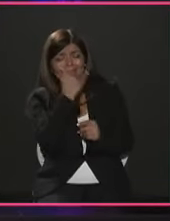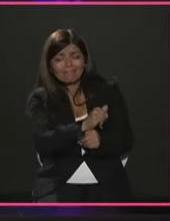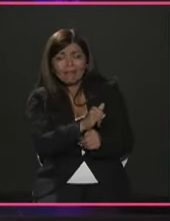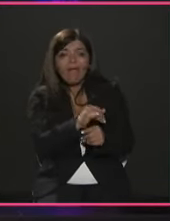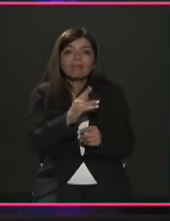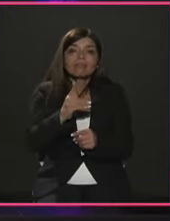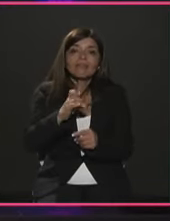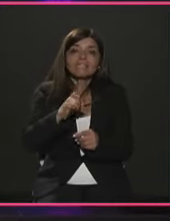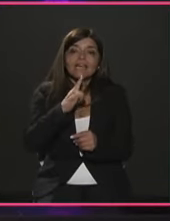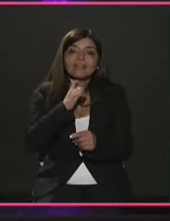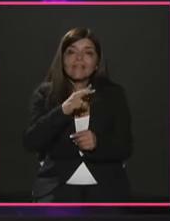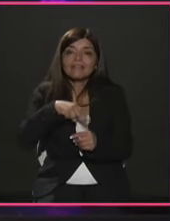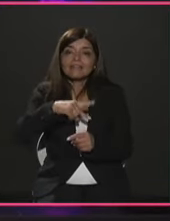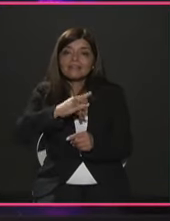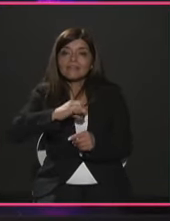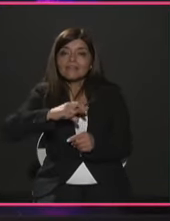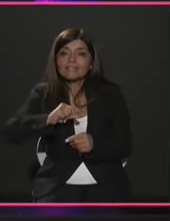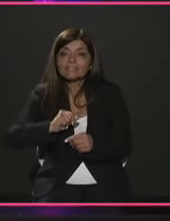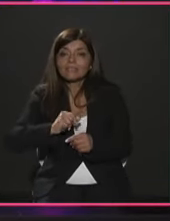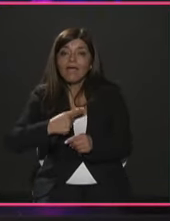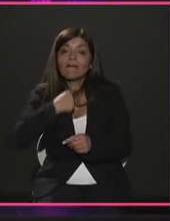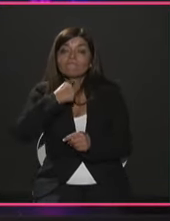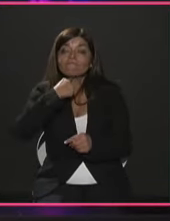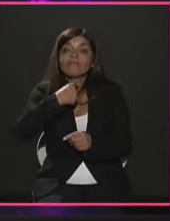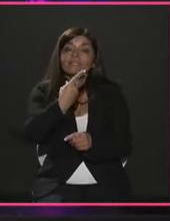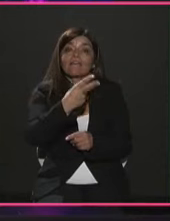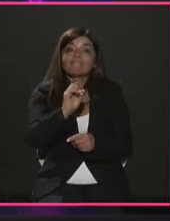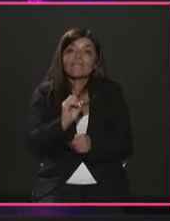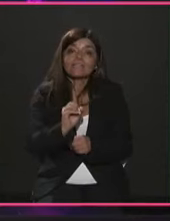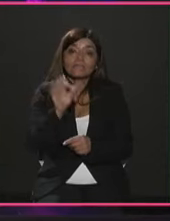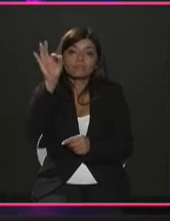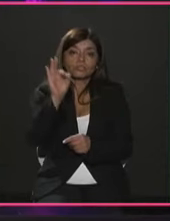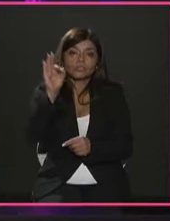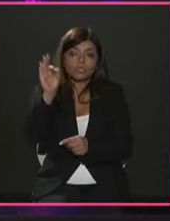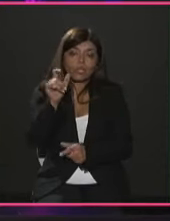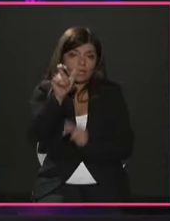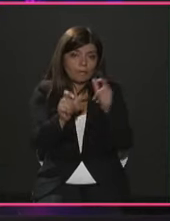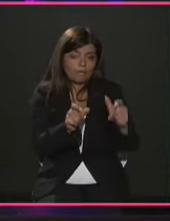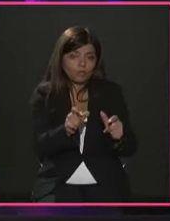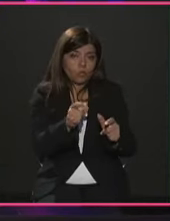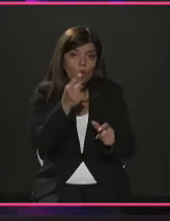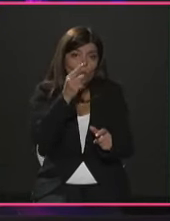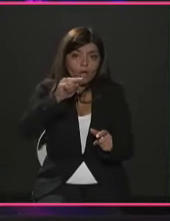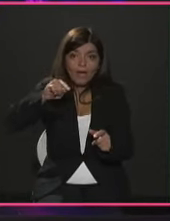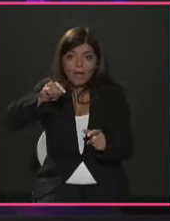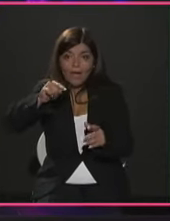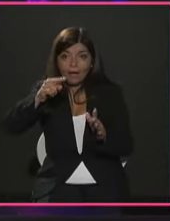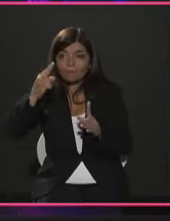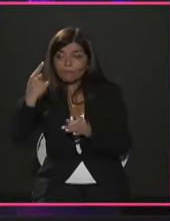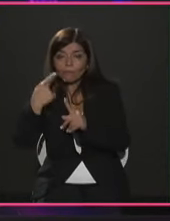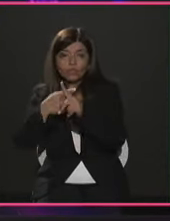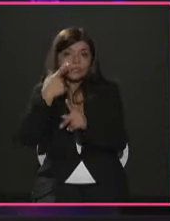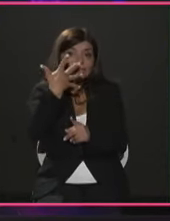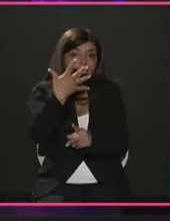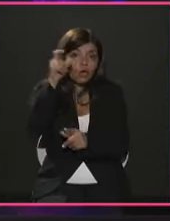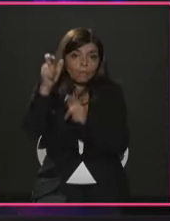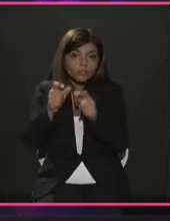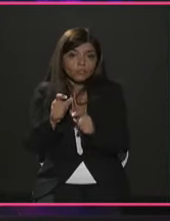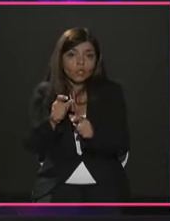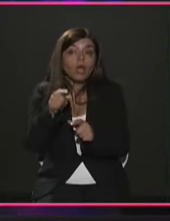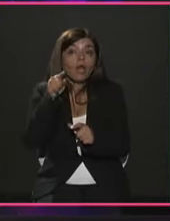afectan a 20% de la población mundial una de cada cinco personas en el planeta